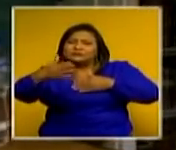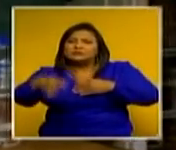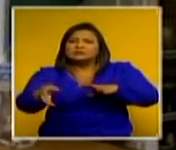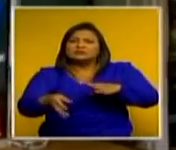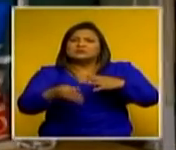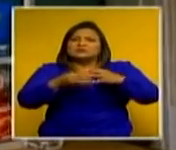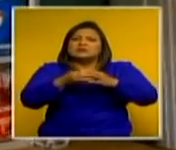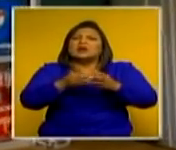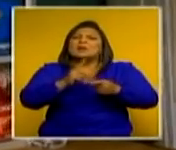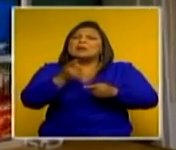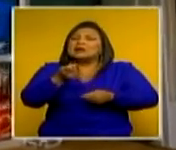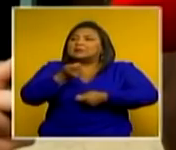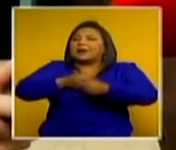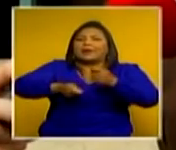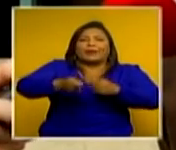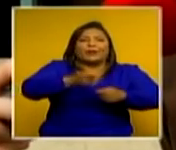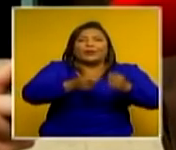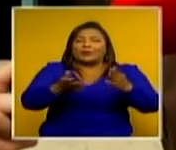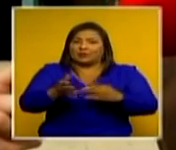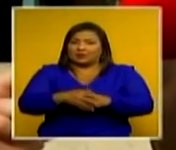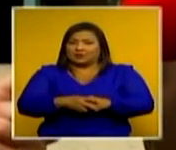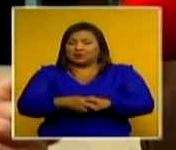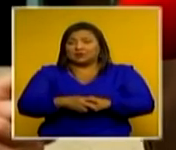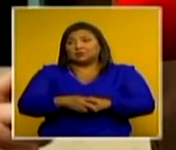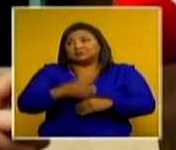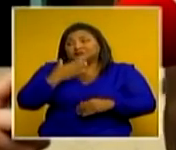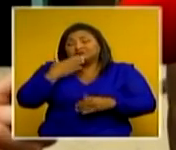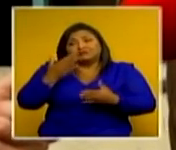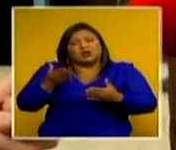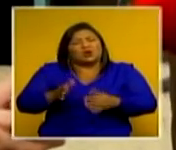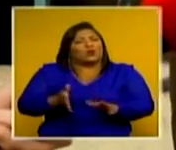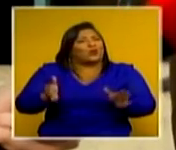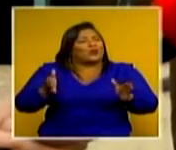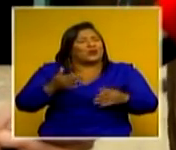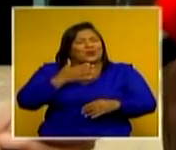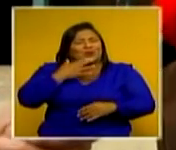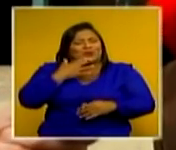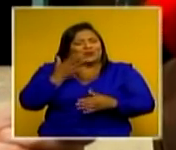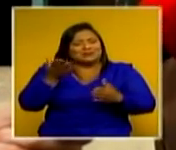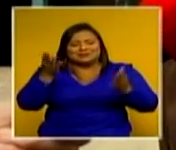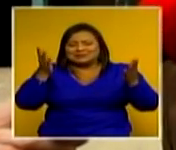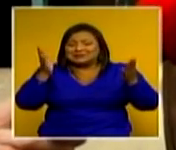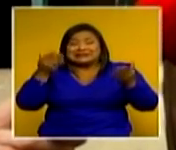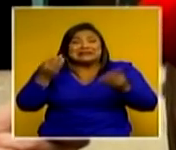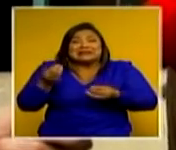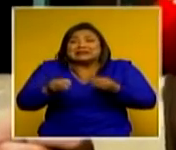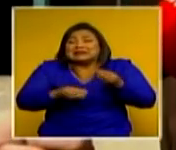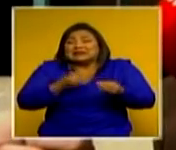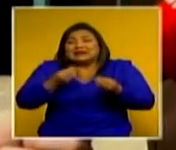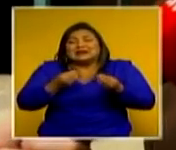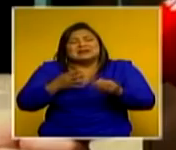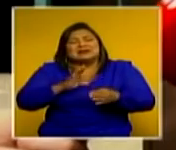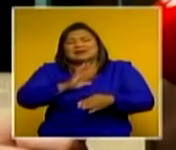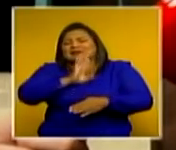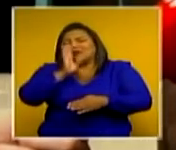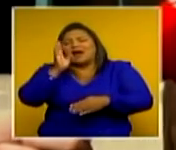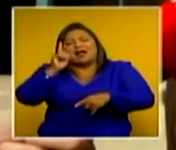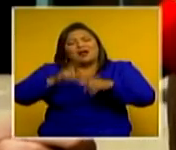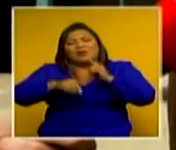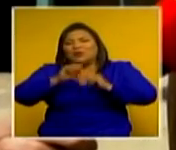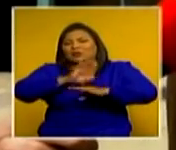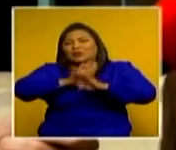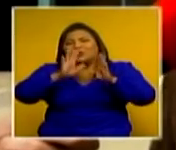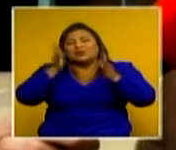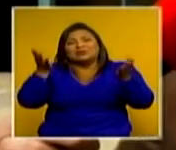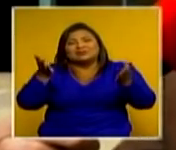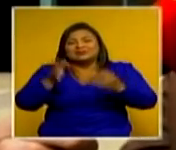llevado para su distribución bueno efectivamente estoy aún mal que ya esté y es congénito de algunos casos ya es